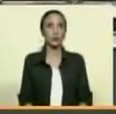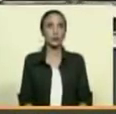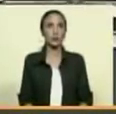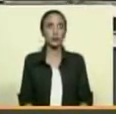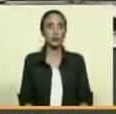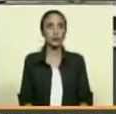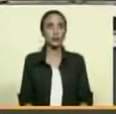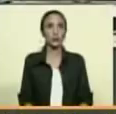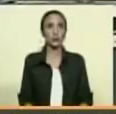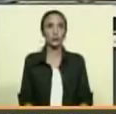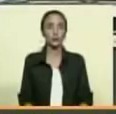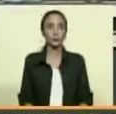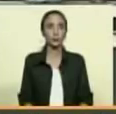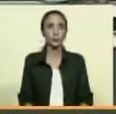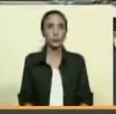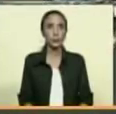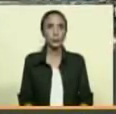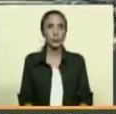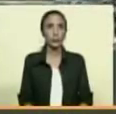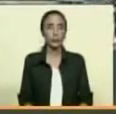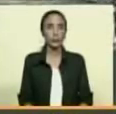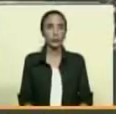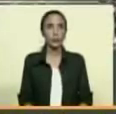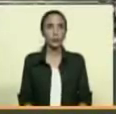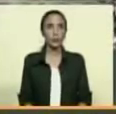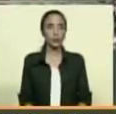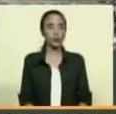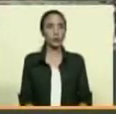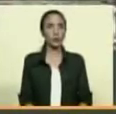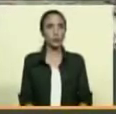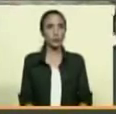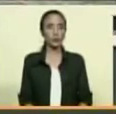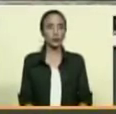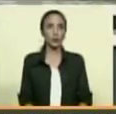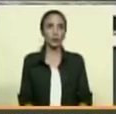Tenemos que hacer la revolución de nuevo,